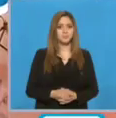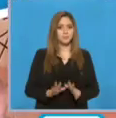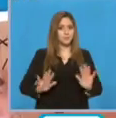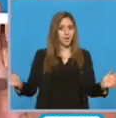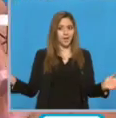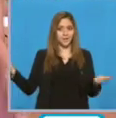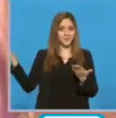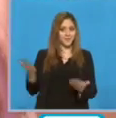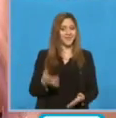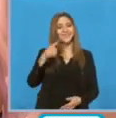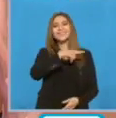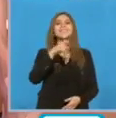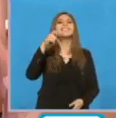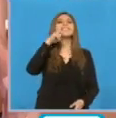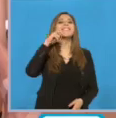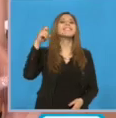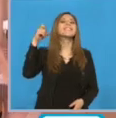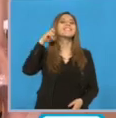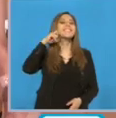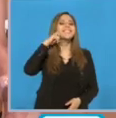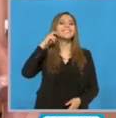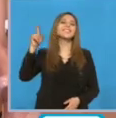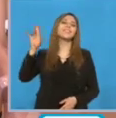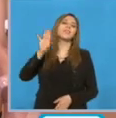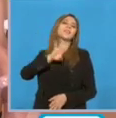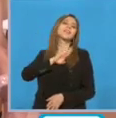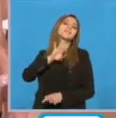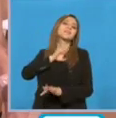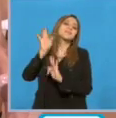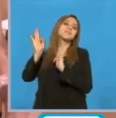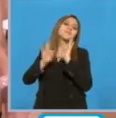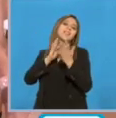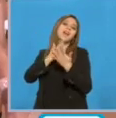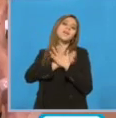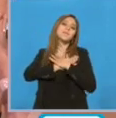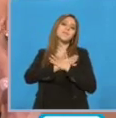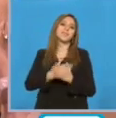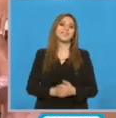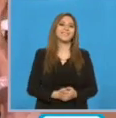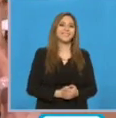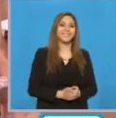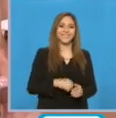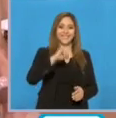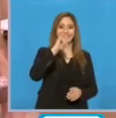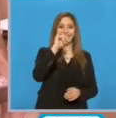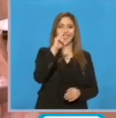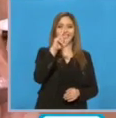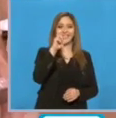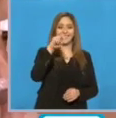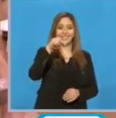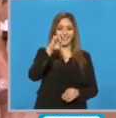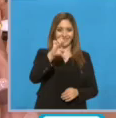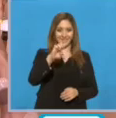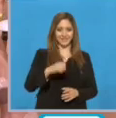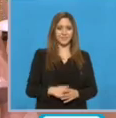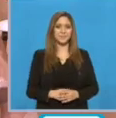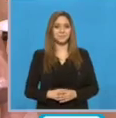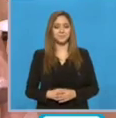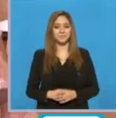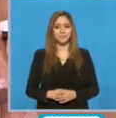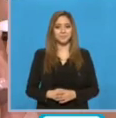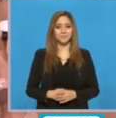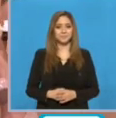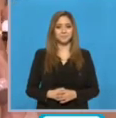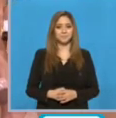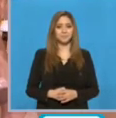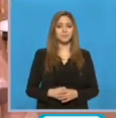aquí nuestra sexóloga preferida, Irene Moreno. De la vida y del amor. Hola, mi Irene. ¿Cómo estás? Irene. Qué pam, Lili.